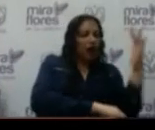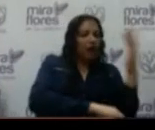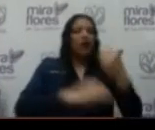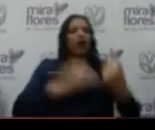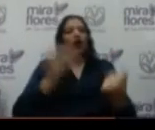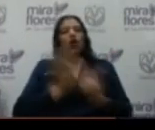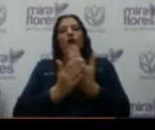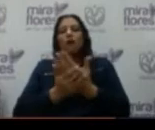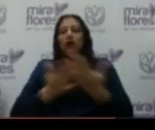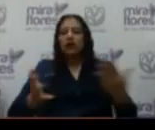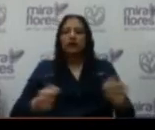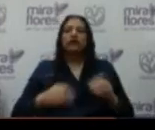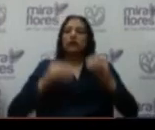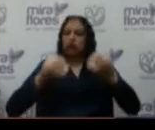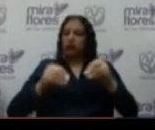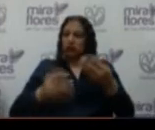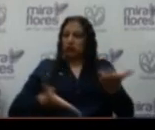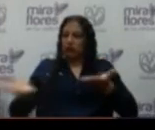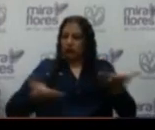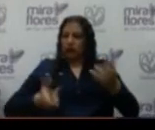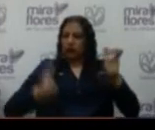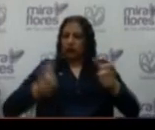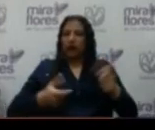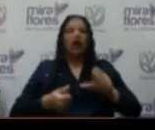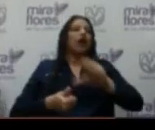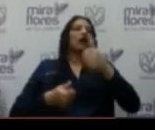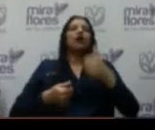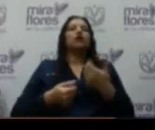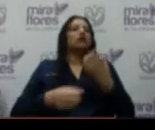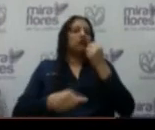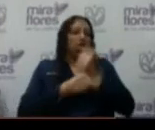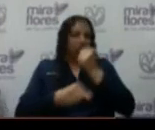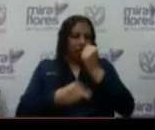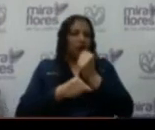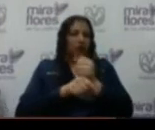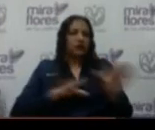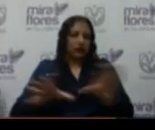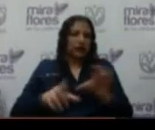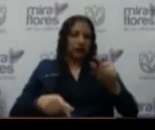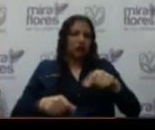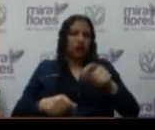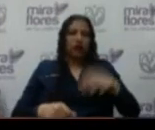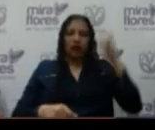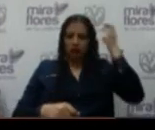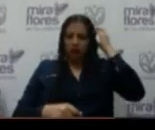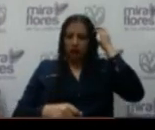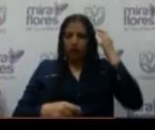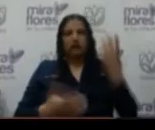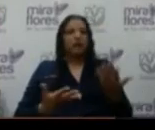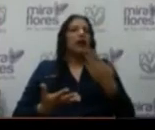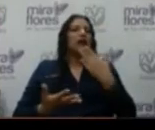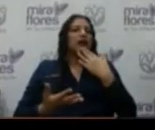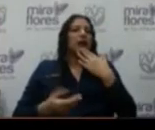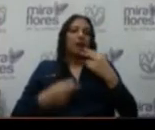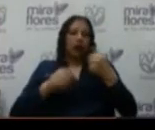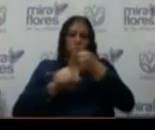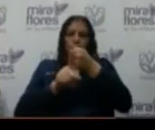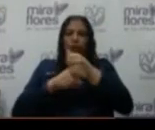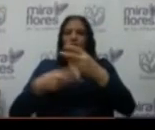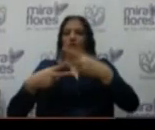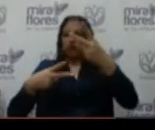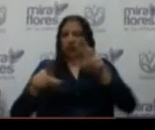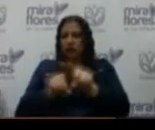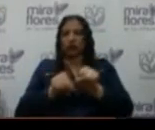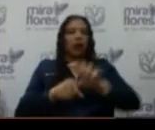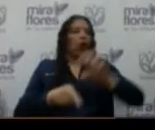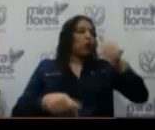al servicio de la ciudad y todas las otras obras que venimos desarrollando para nuestros vecinos y visitantes.